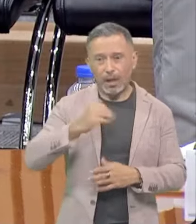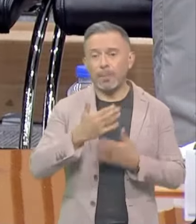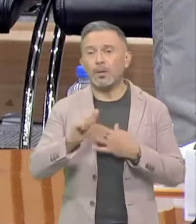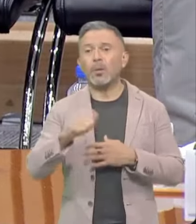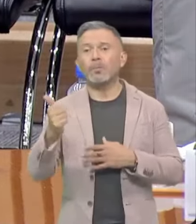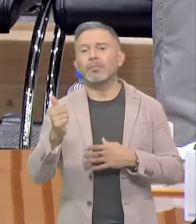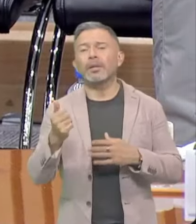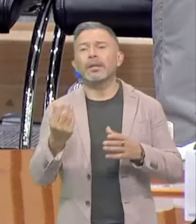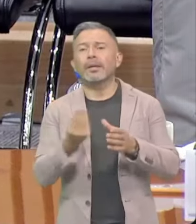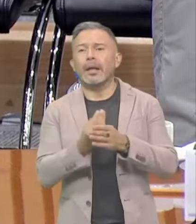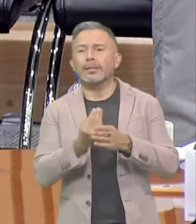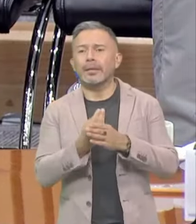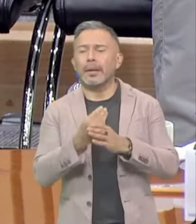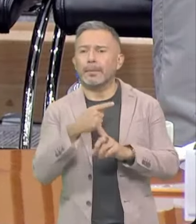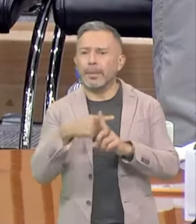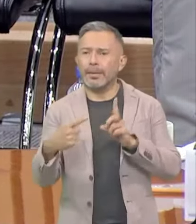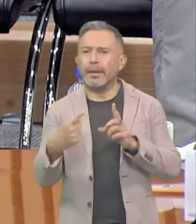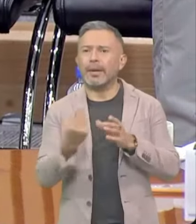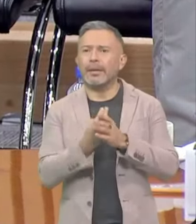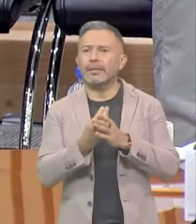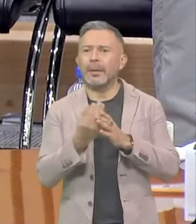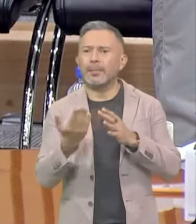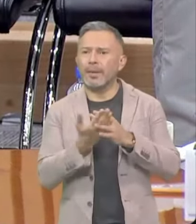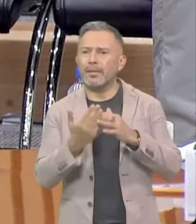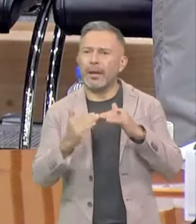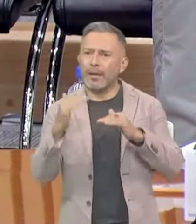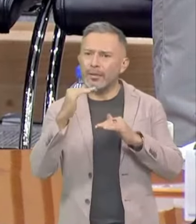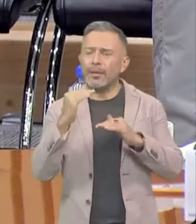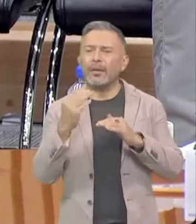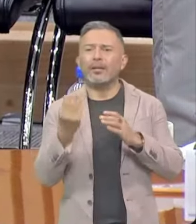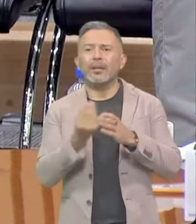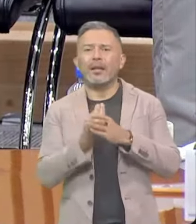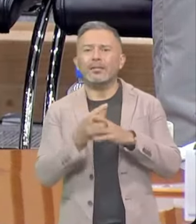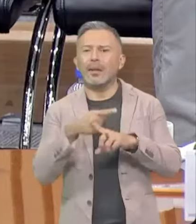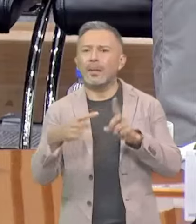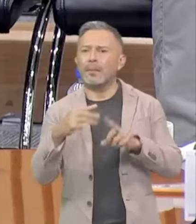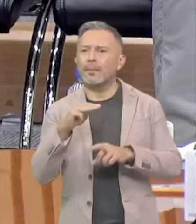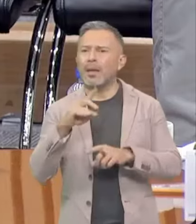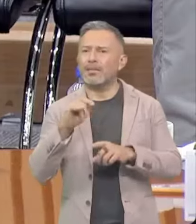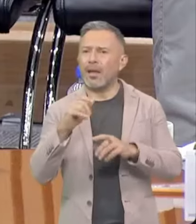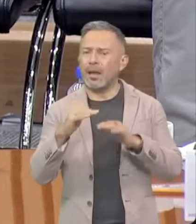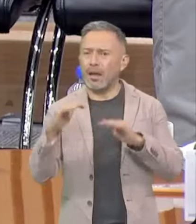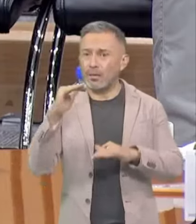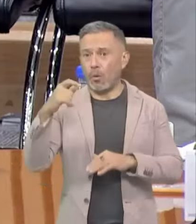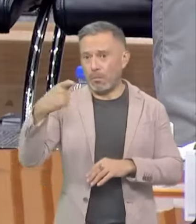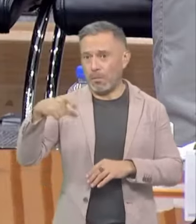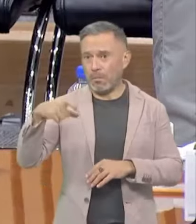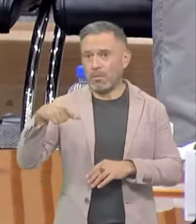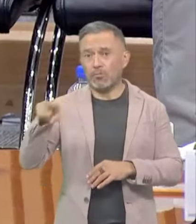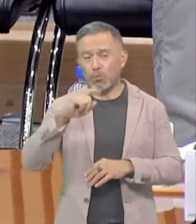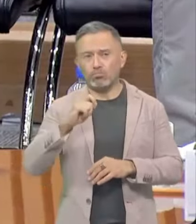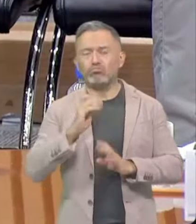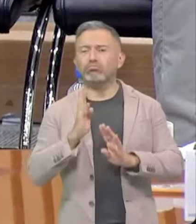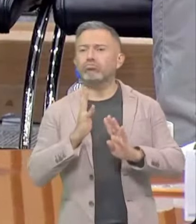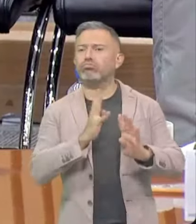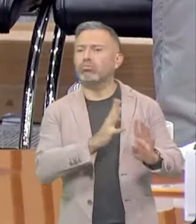media clase media baja que se manifestó también las urnas y que en un porcentaje también votó por